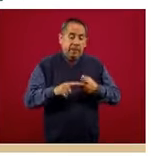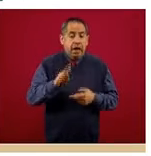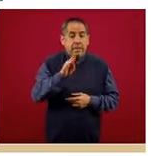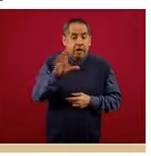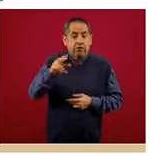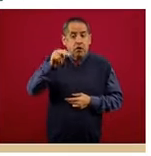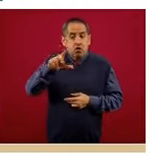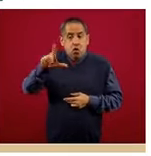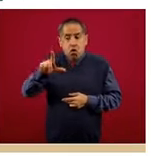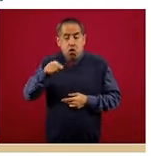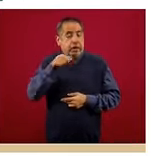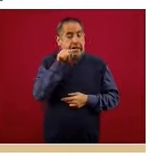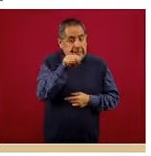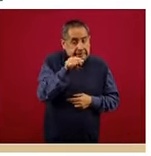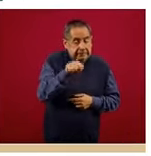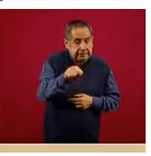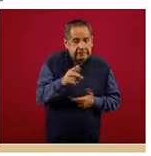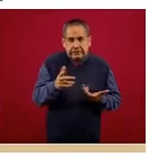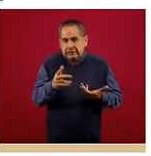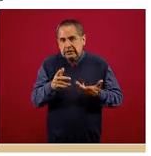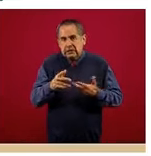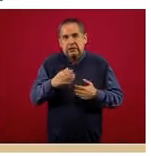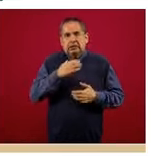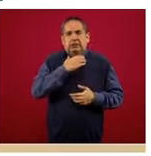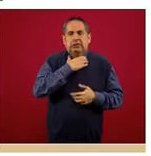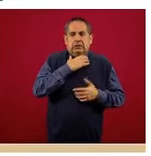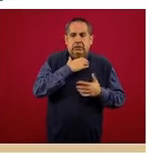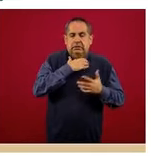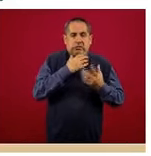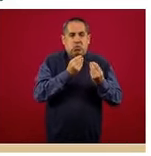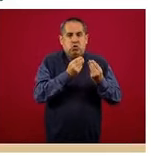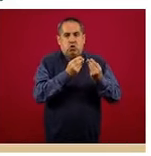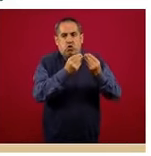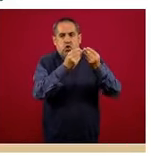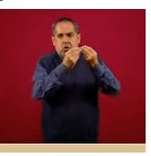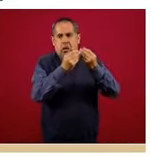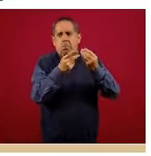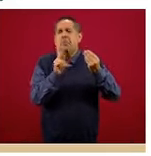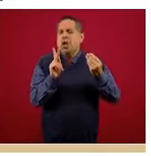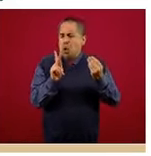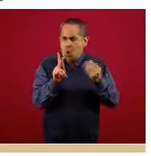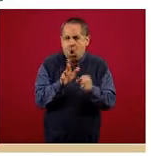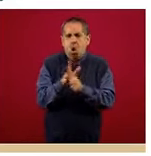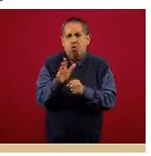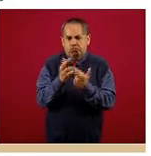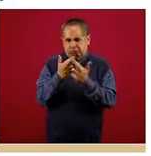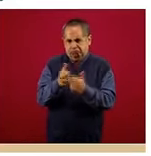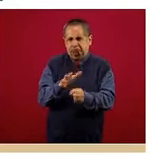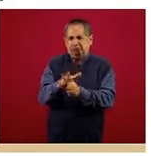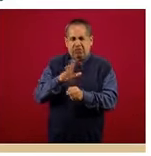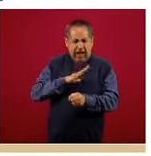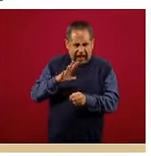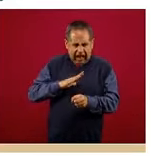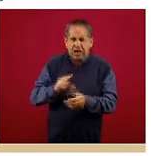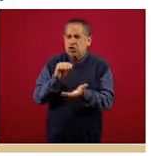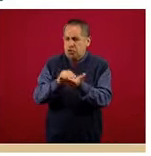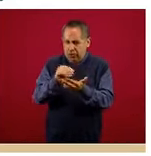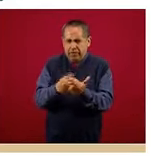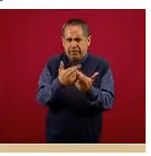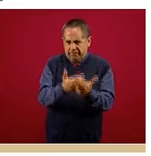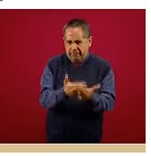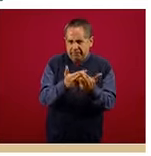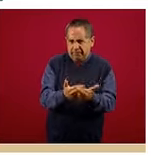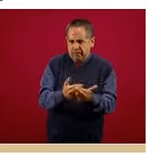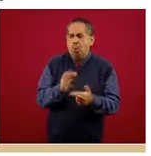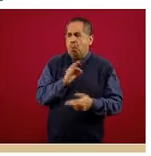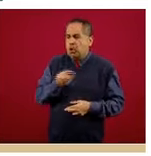en camas con ventilador tendrían los mayores porcentajes de ocupación, pero con un buen porcentaje de disponibilidad,